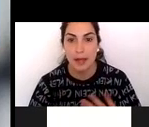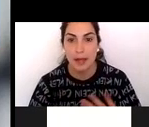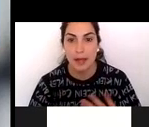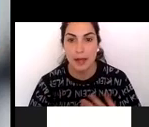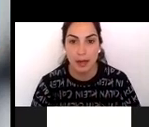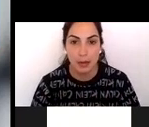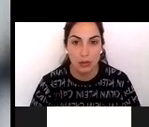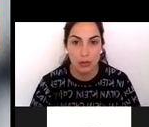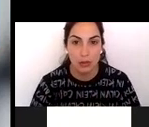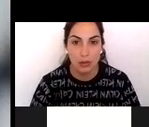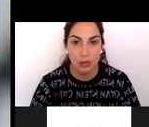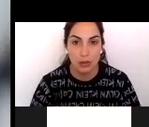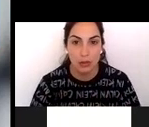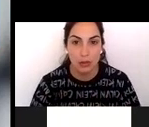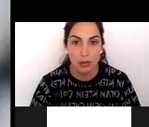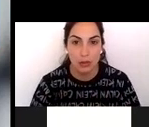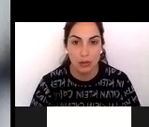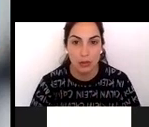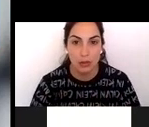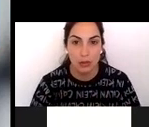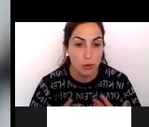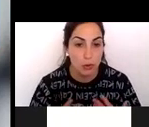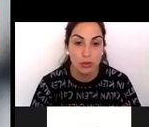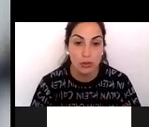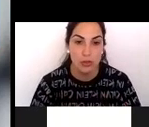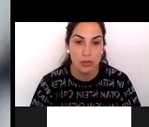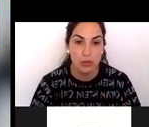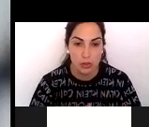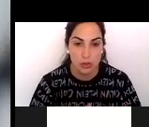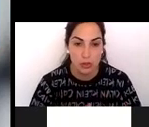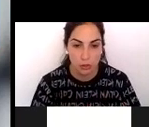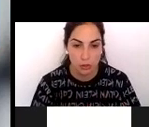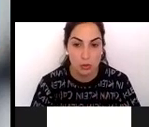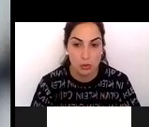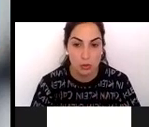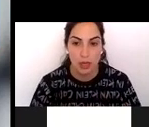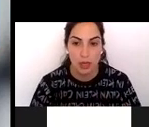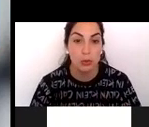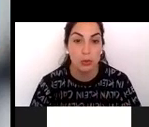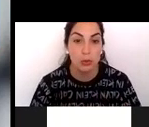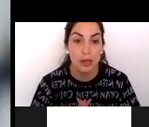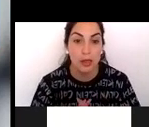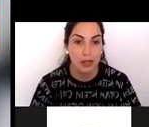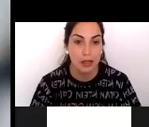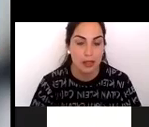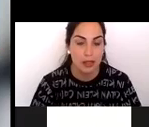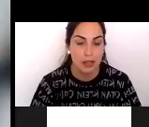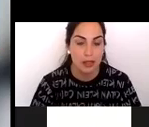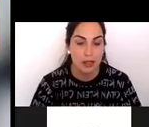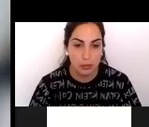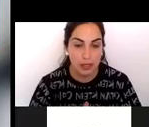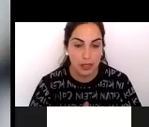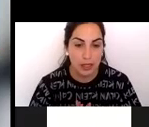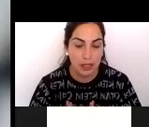rápida y a contingencia. Como ya estamos insertos, sobre todo a su edad, en un mundo más digitalizado, digitalizado,